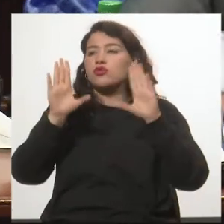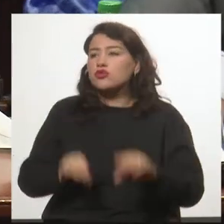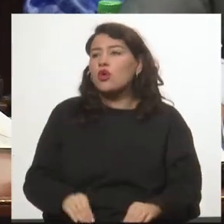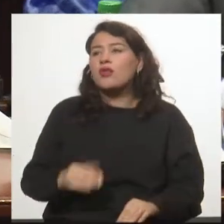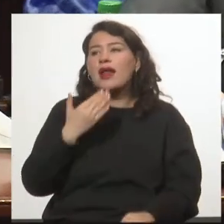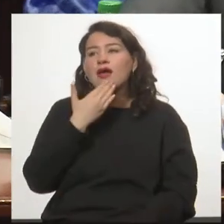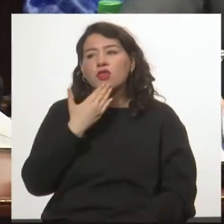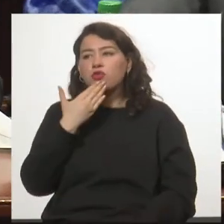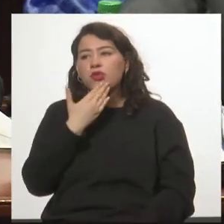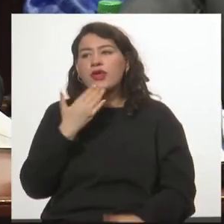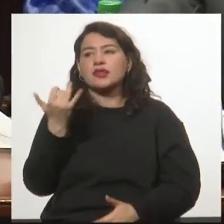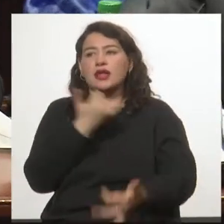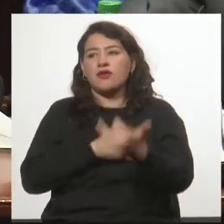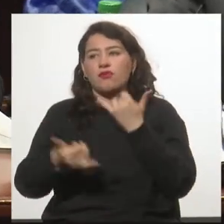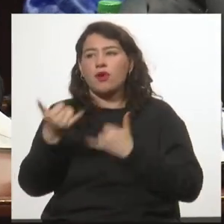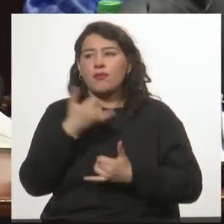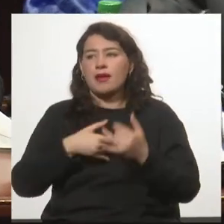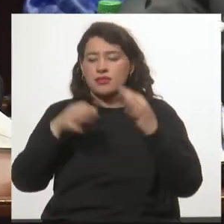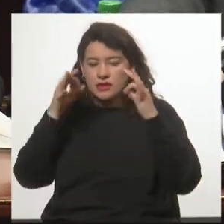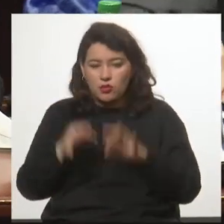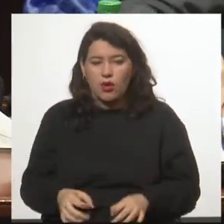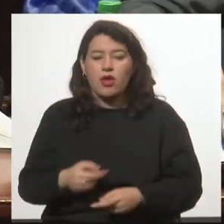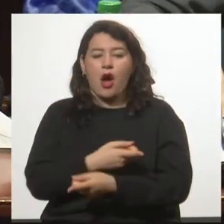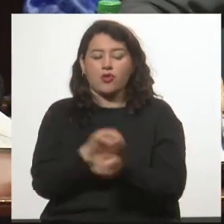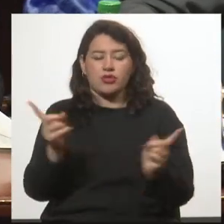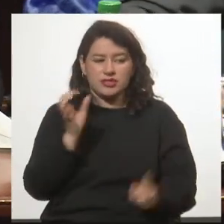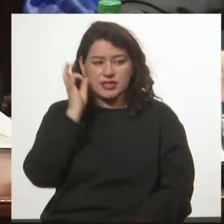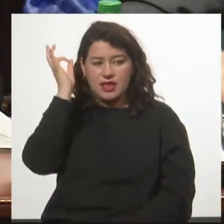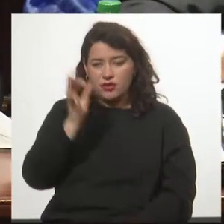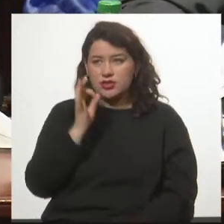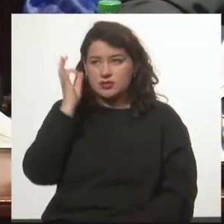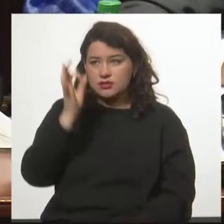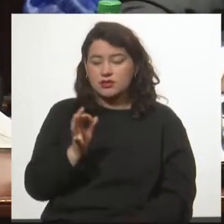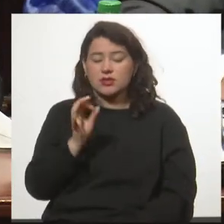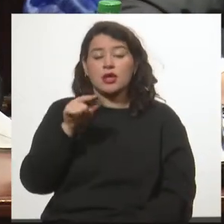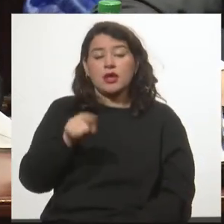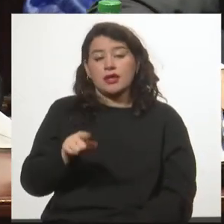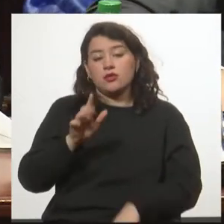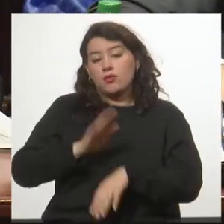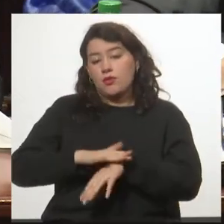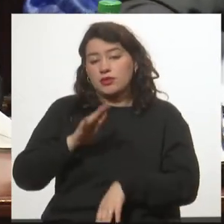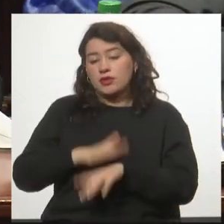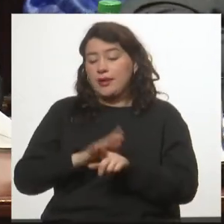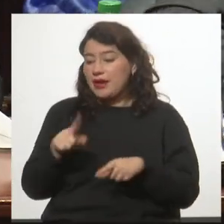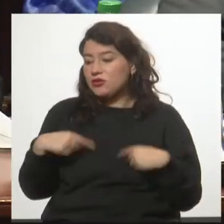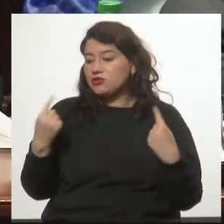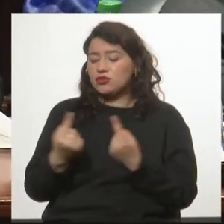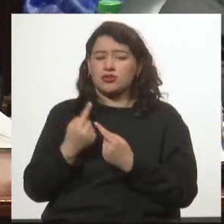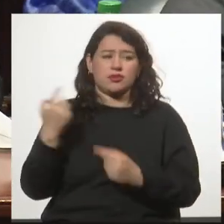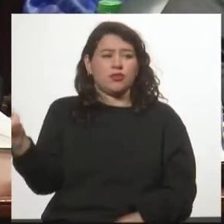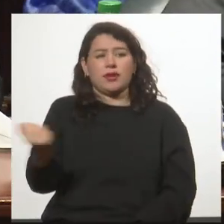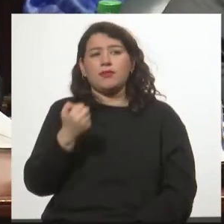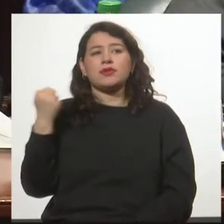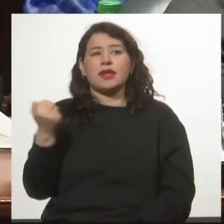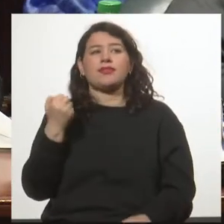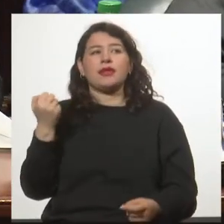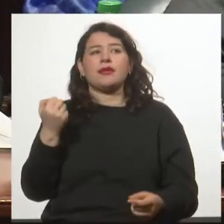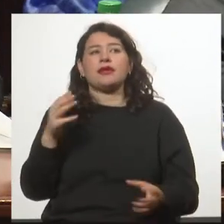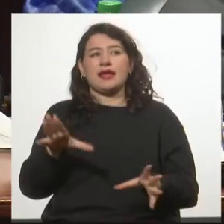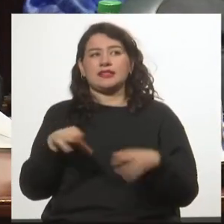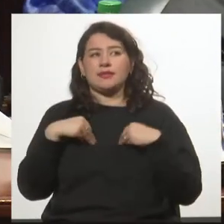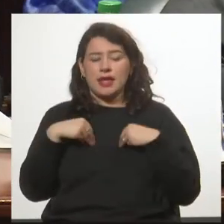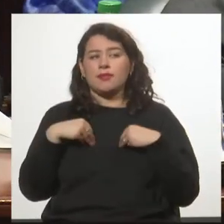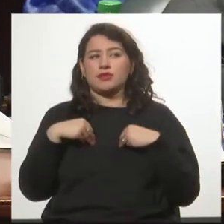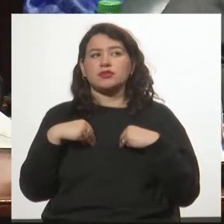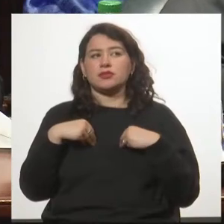e informar adecuadamente al senado de la república es una existencia que para nosotros es muy bienvenida y que recibimos